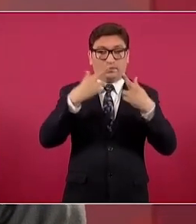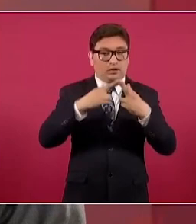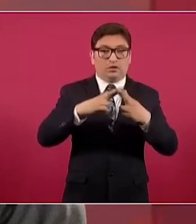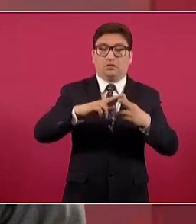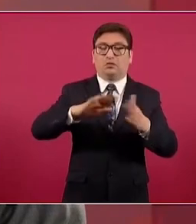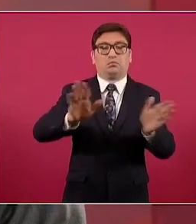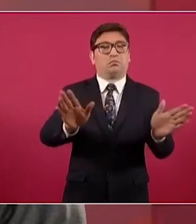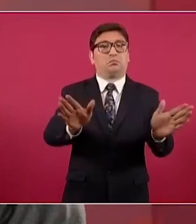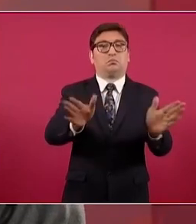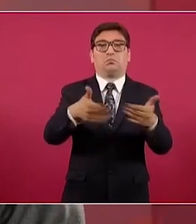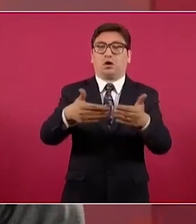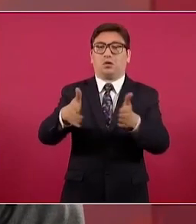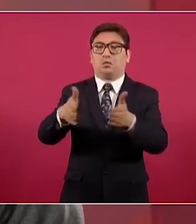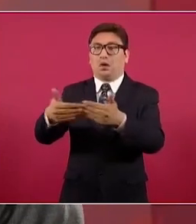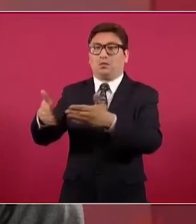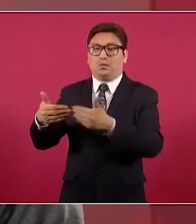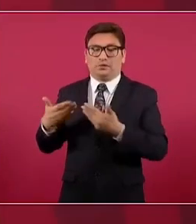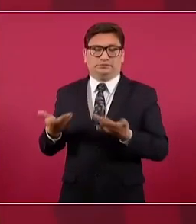Y